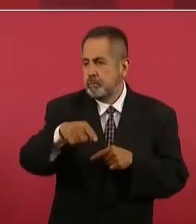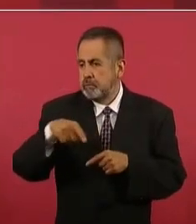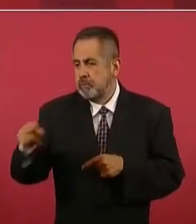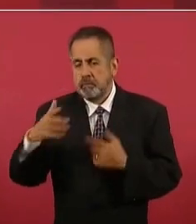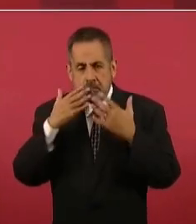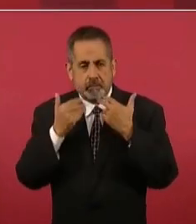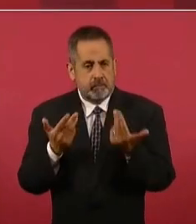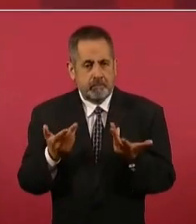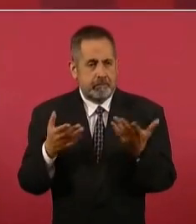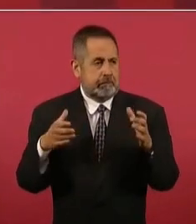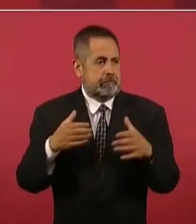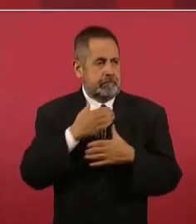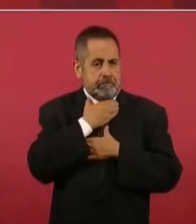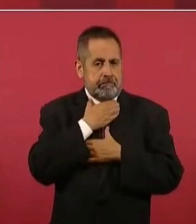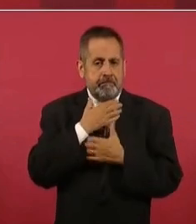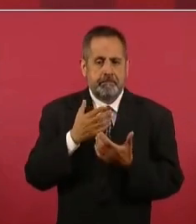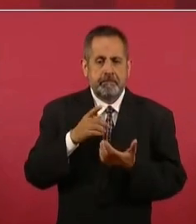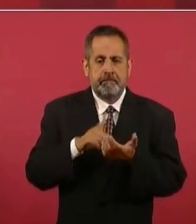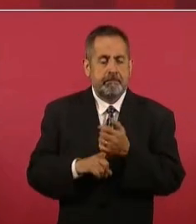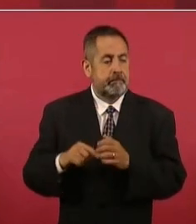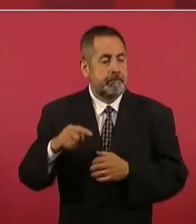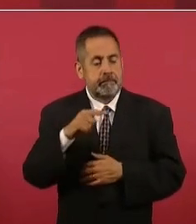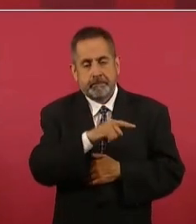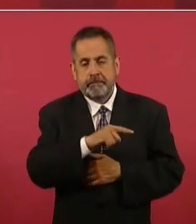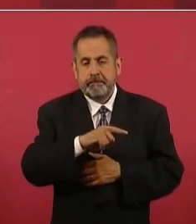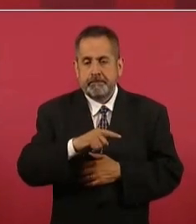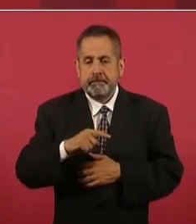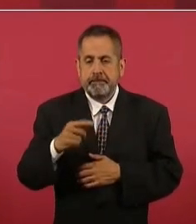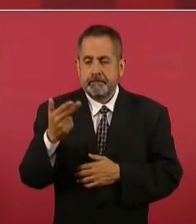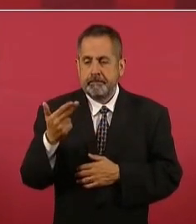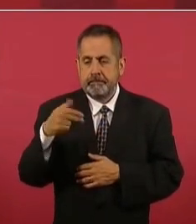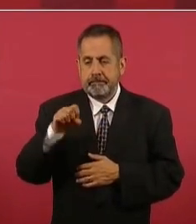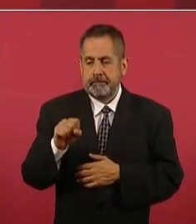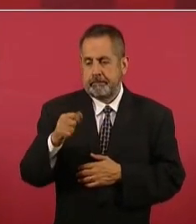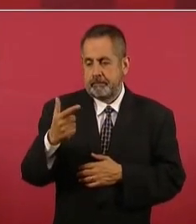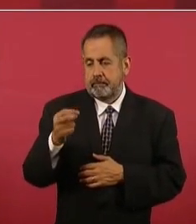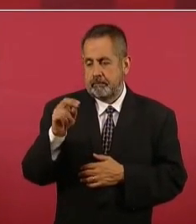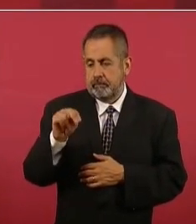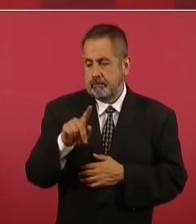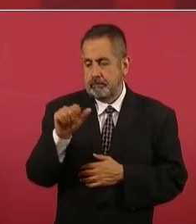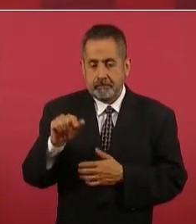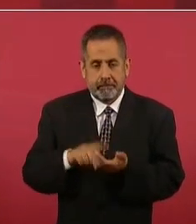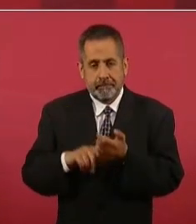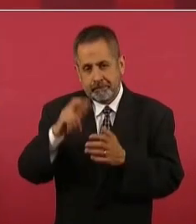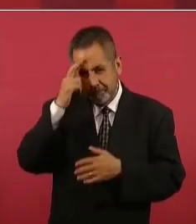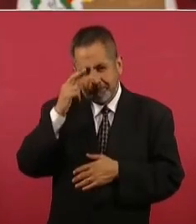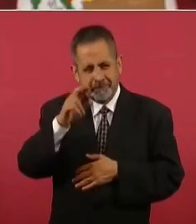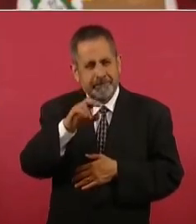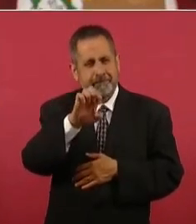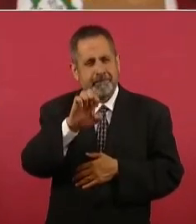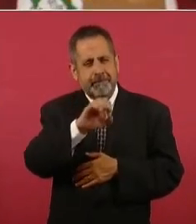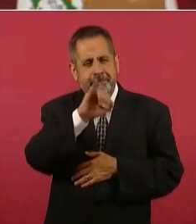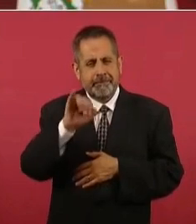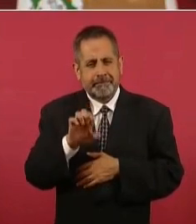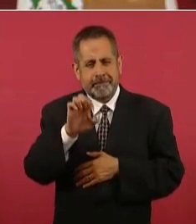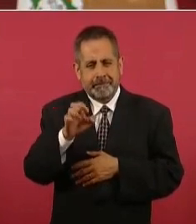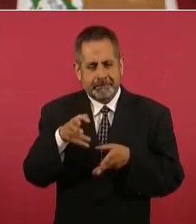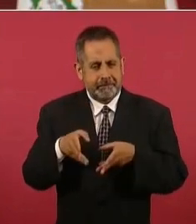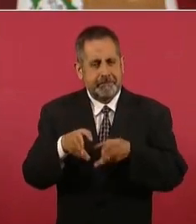Entonces, cuando el finado Jan González se hicieron los ejes viales,